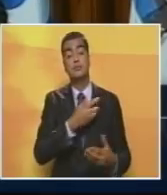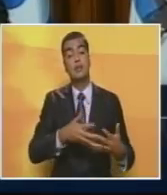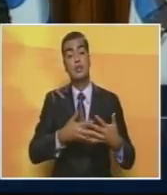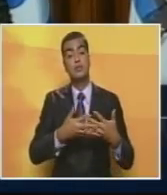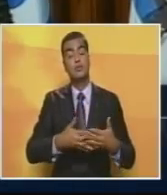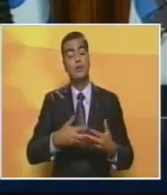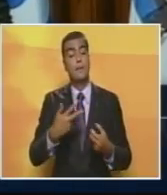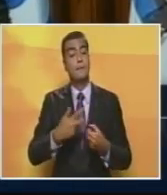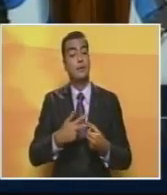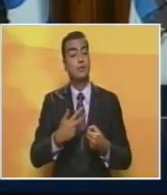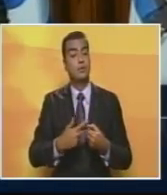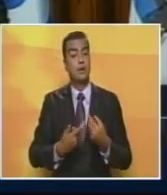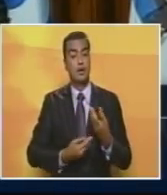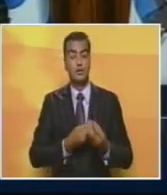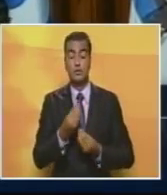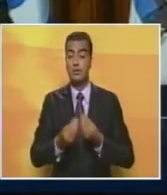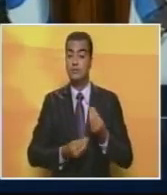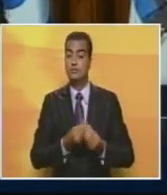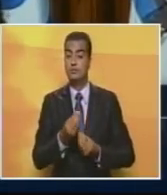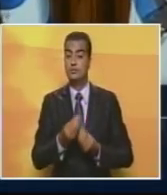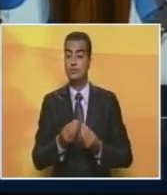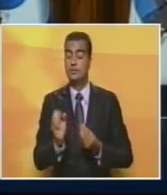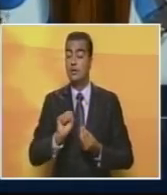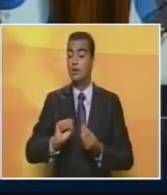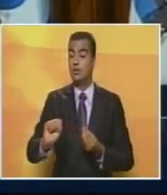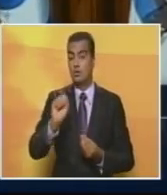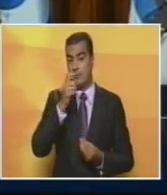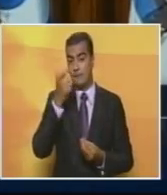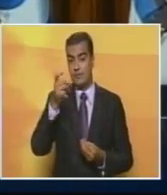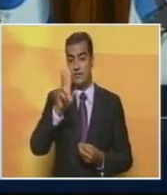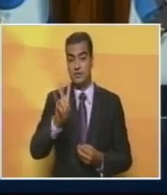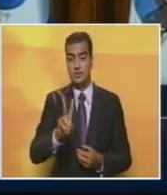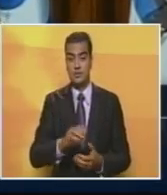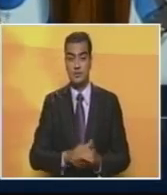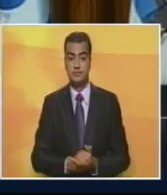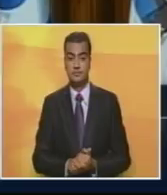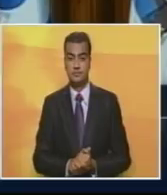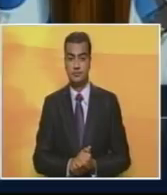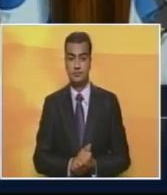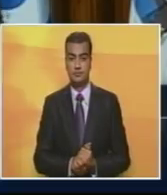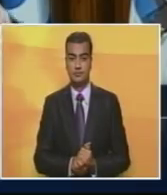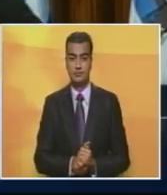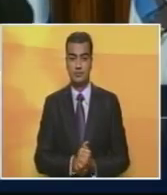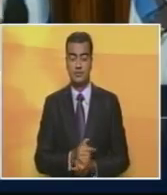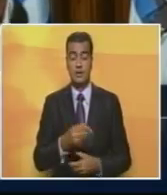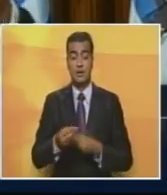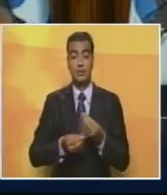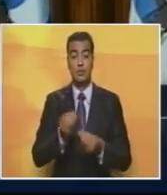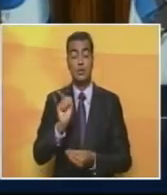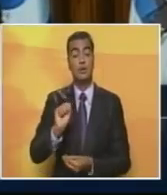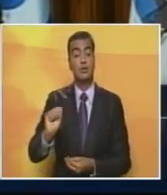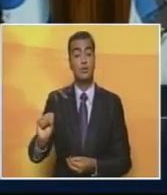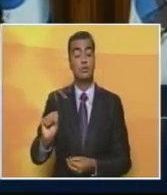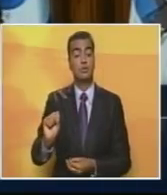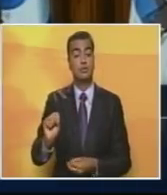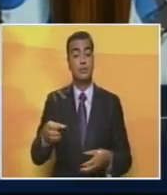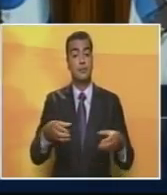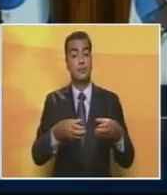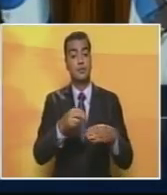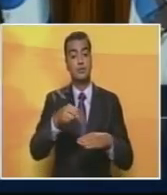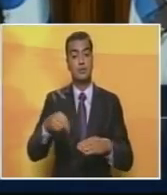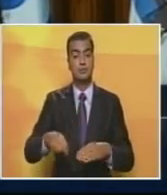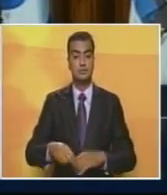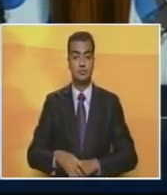la industria petrolera que actuaron en contra del pueblo de Venezuela. que actuaron en contra del patrimonio